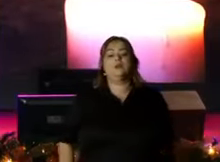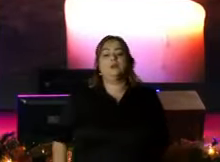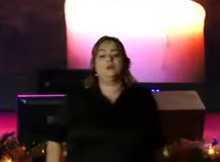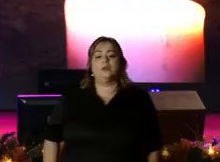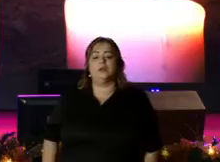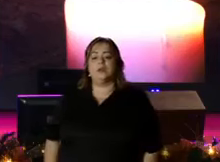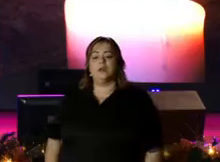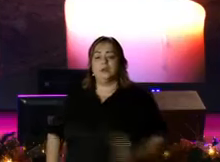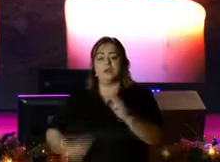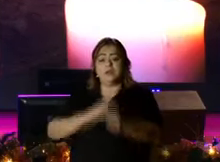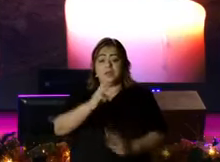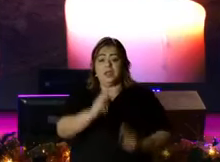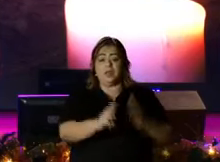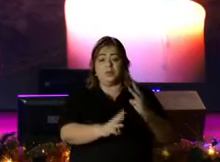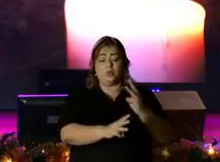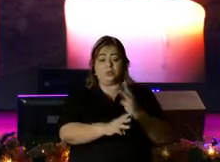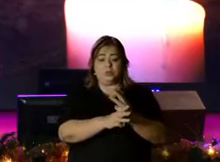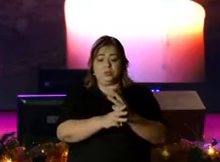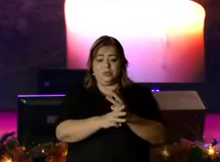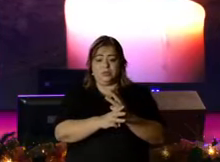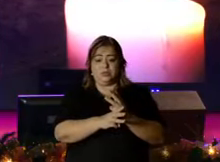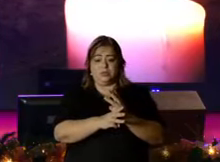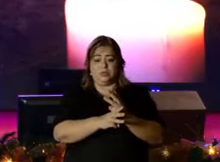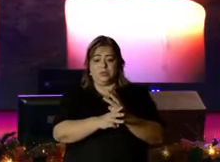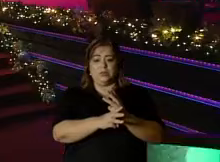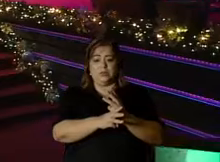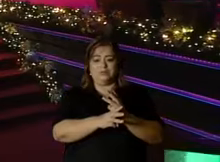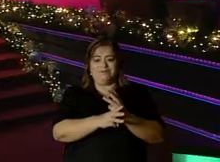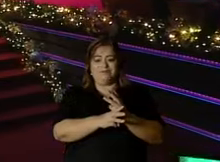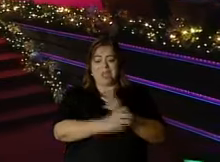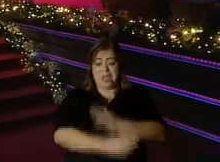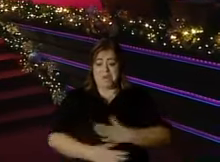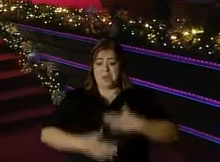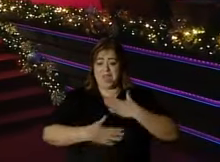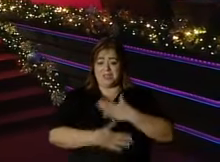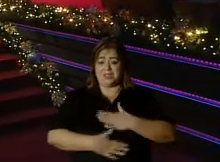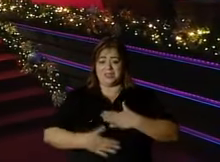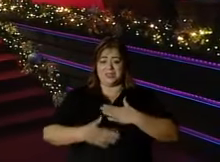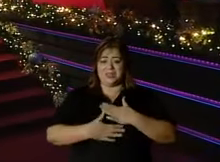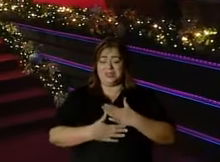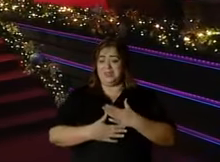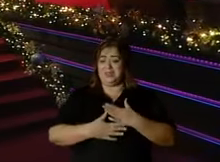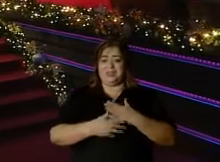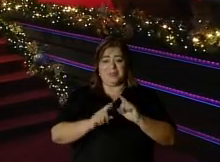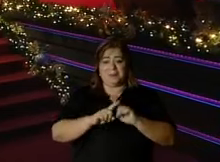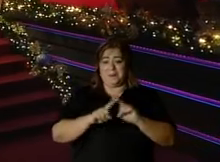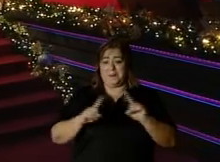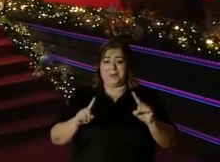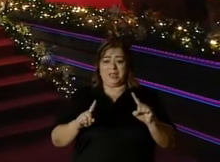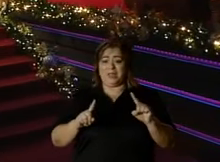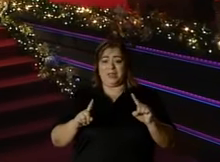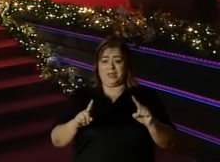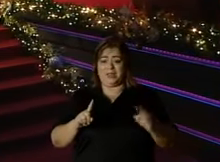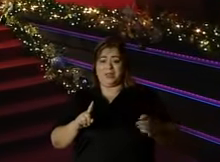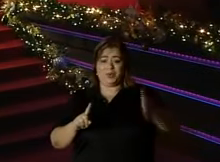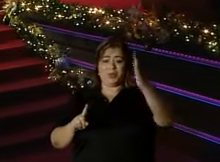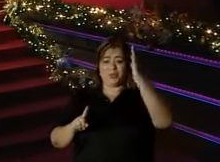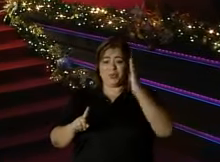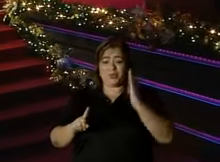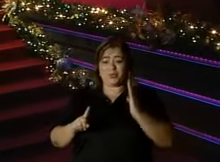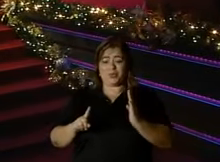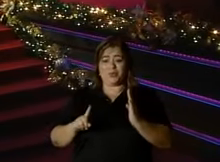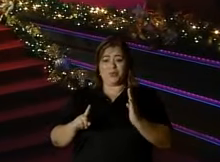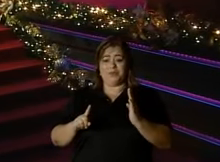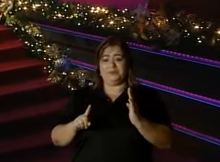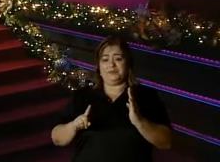un mundo vano de placeres. Fue tu error, mas todo ha pasado,